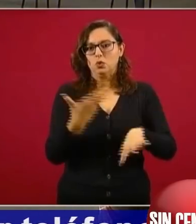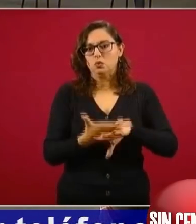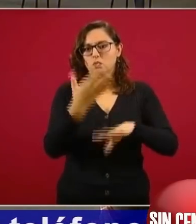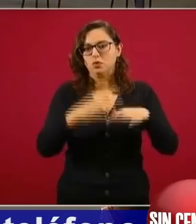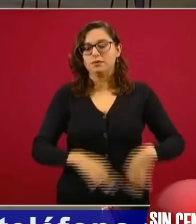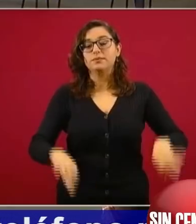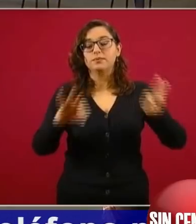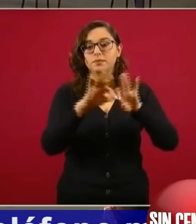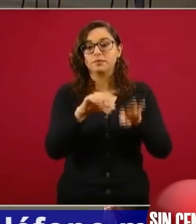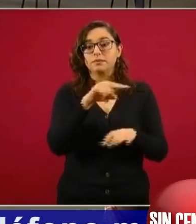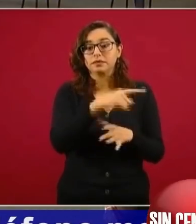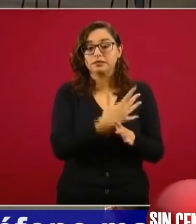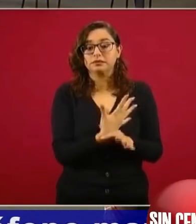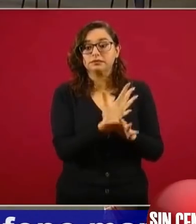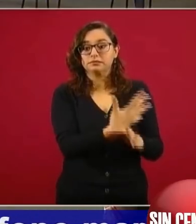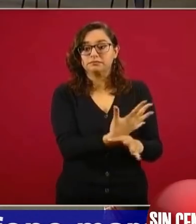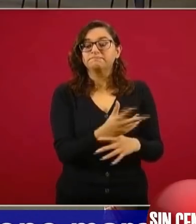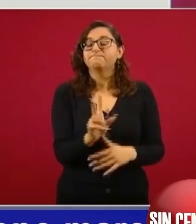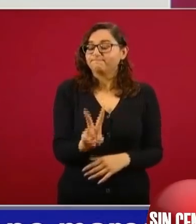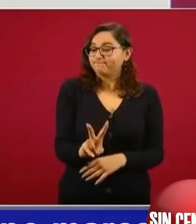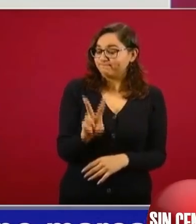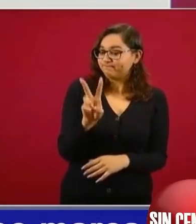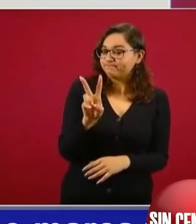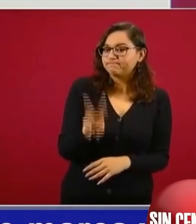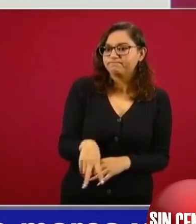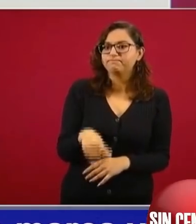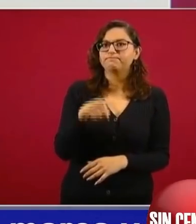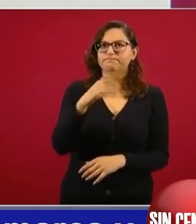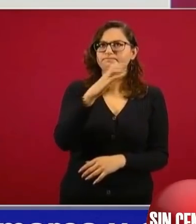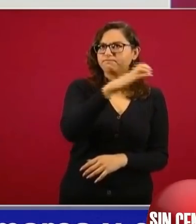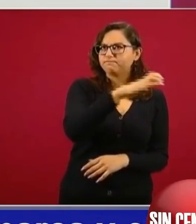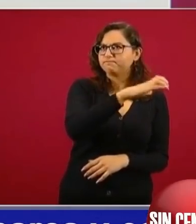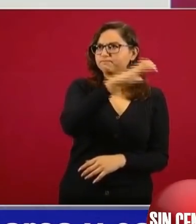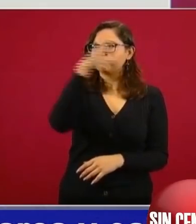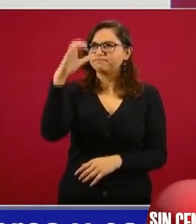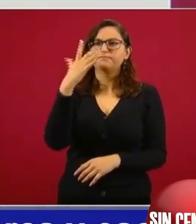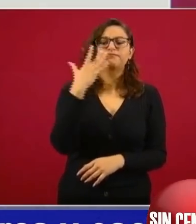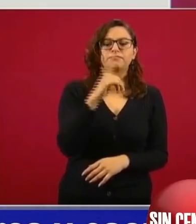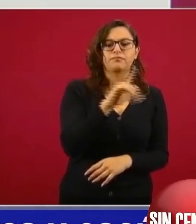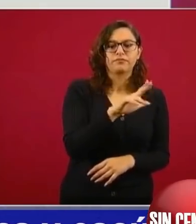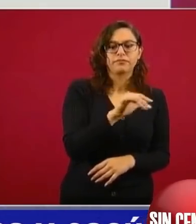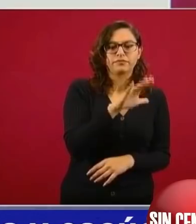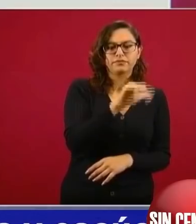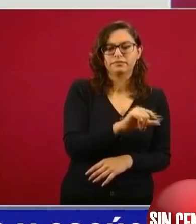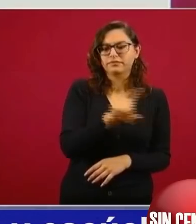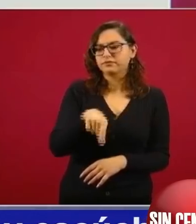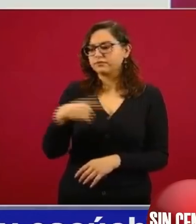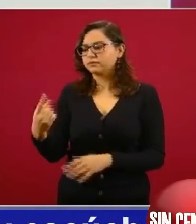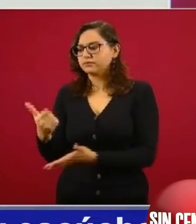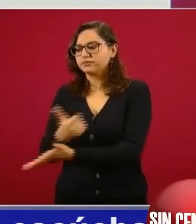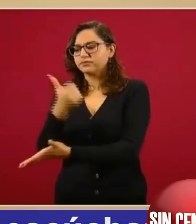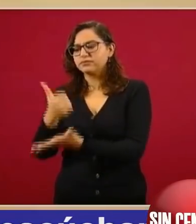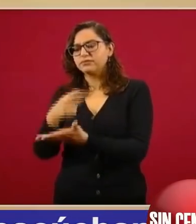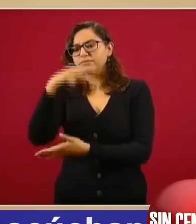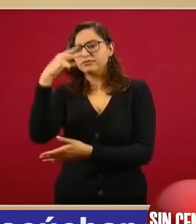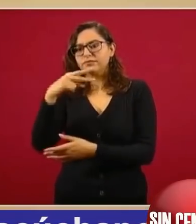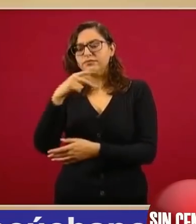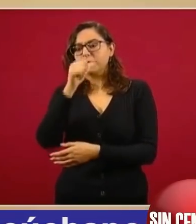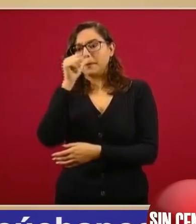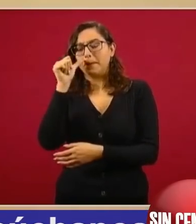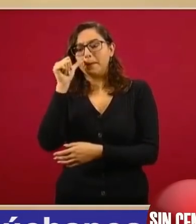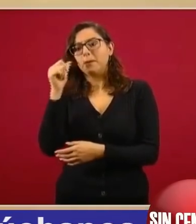concluyó precisamente que el estudio de factibilidad técnica de las operaciones simultáneas entre Santa Lucía y el aeropuerto Benito